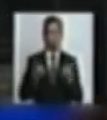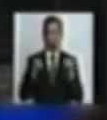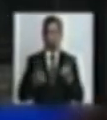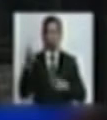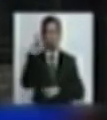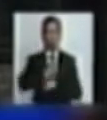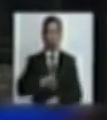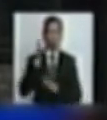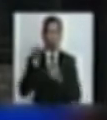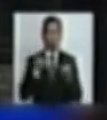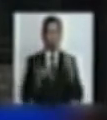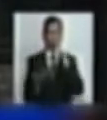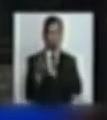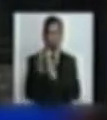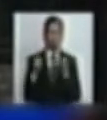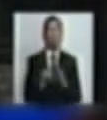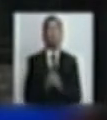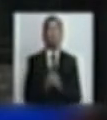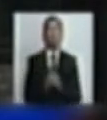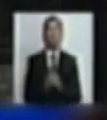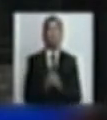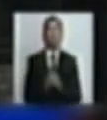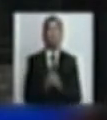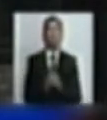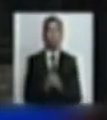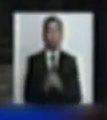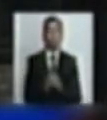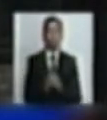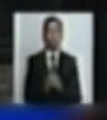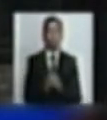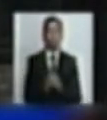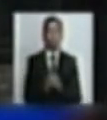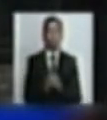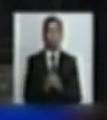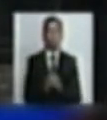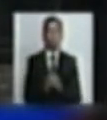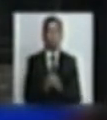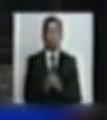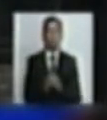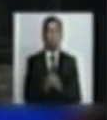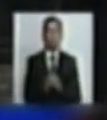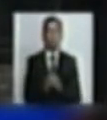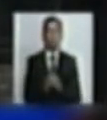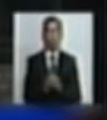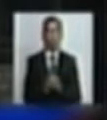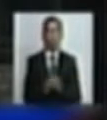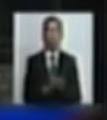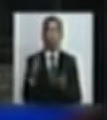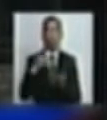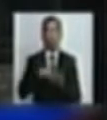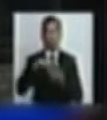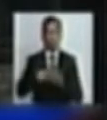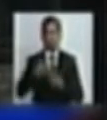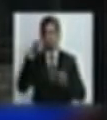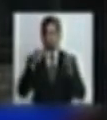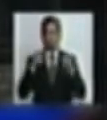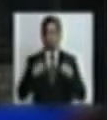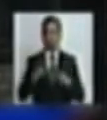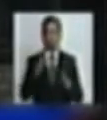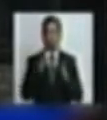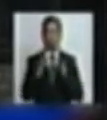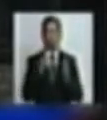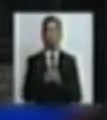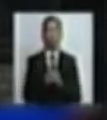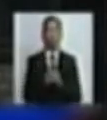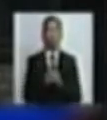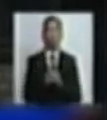cariño el respeto al pueblo chileno, a las autoridades chilenas. Es tiempo de dialogar, es tiempo de ver